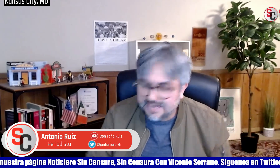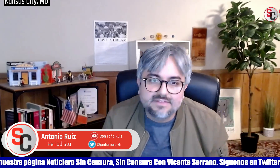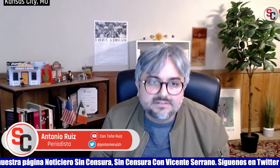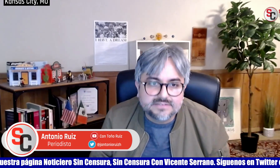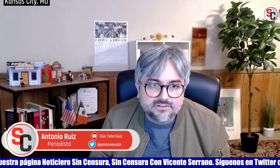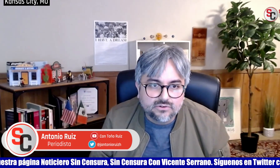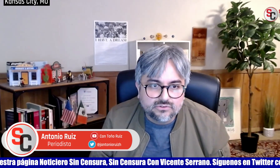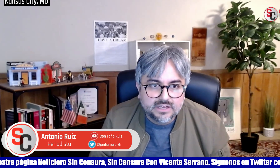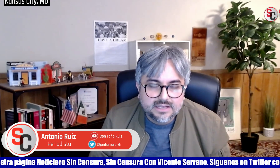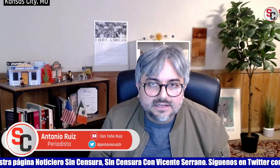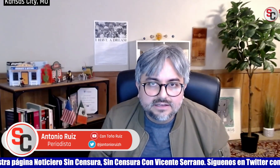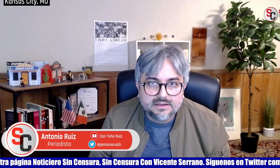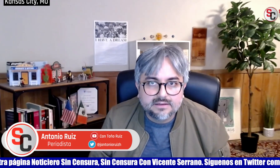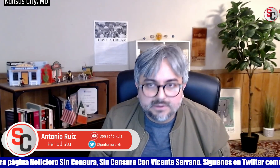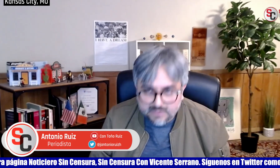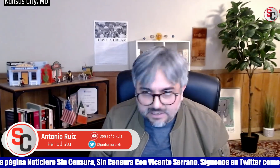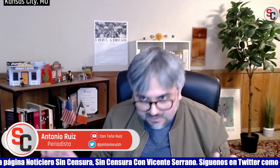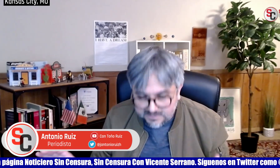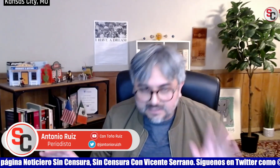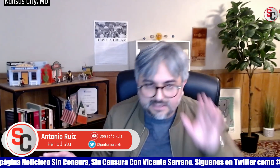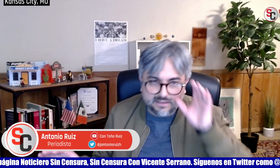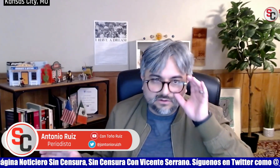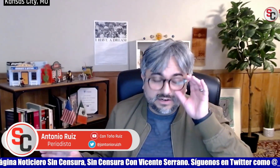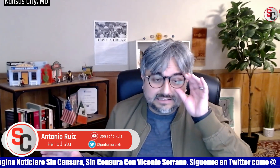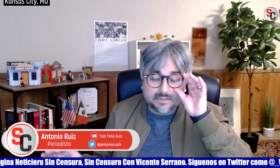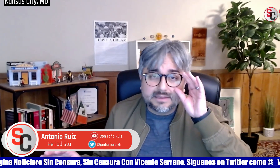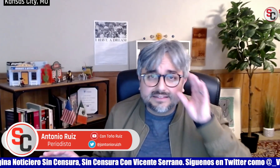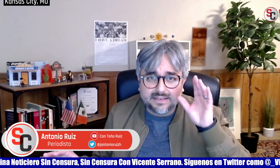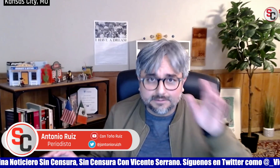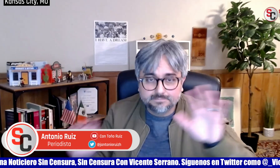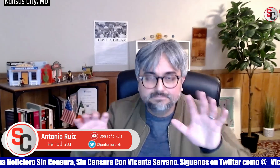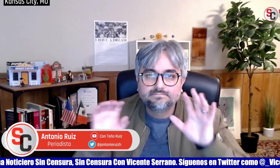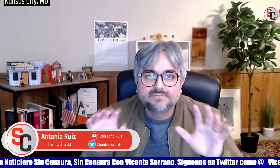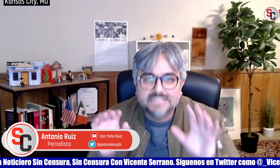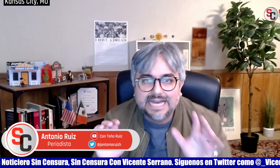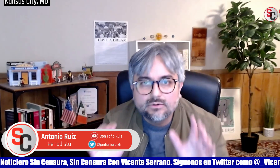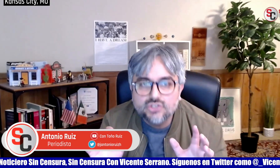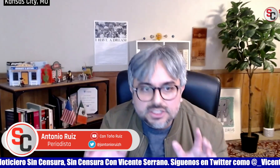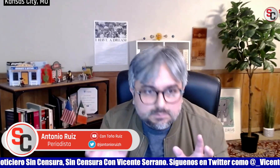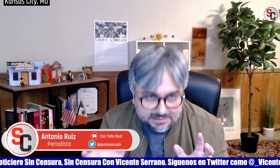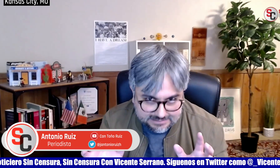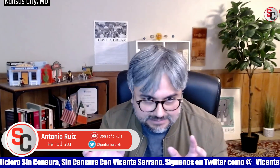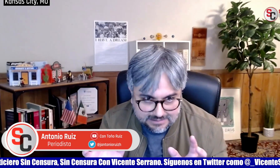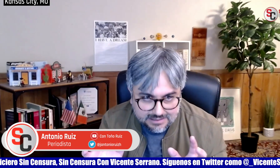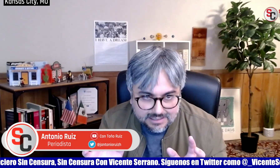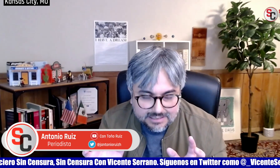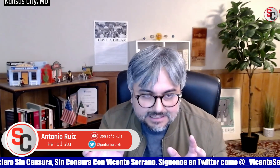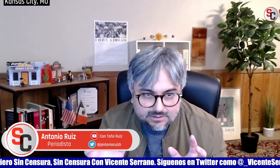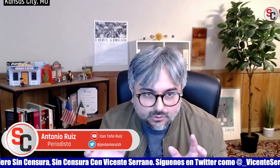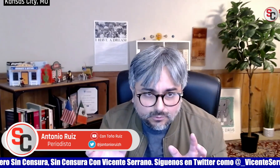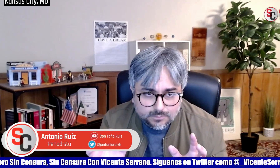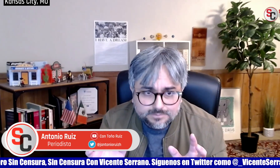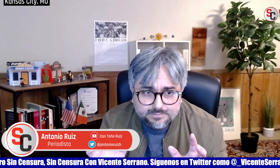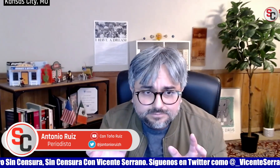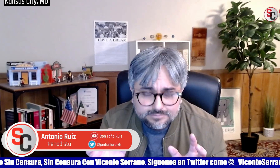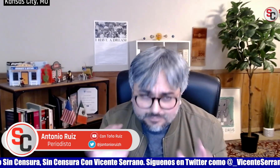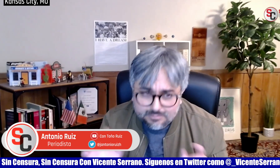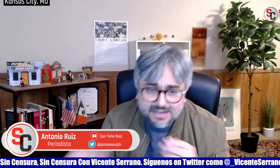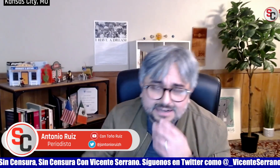a grandes rasgos, pero quiero decirle honestamente que sacaron chispas, tanto